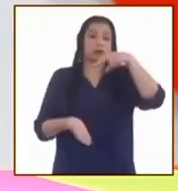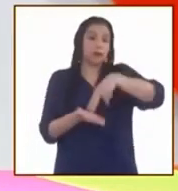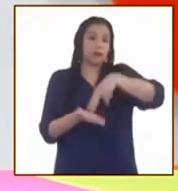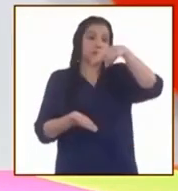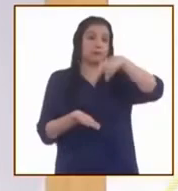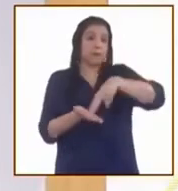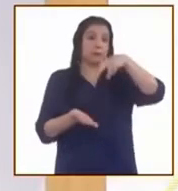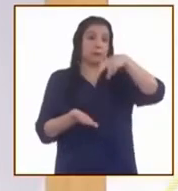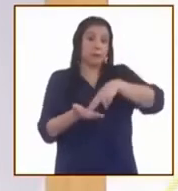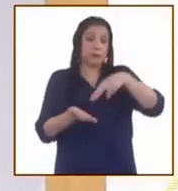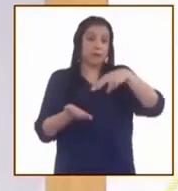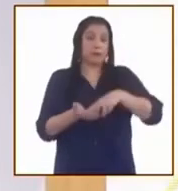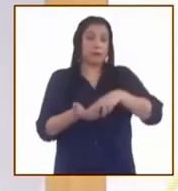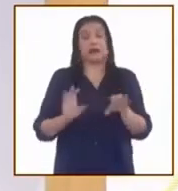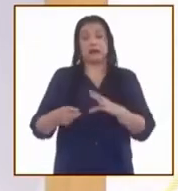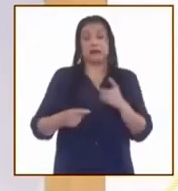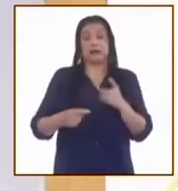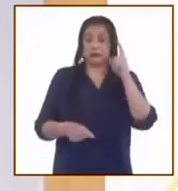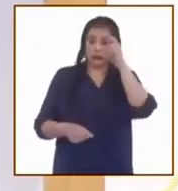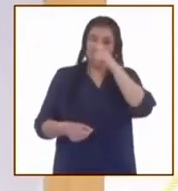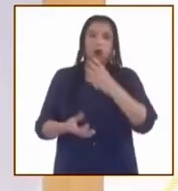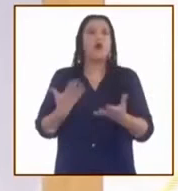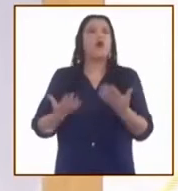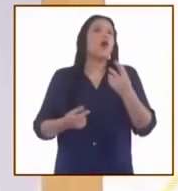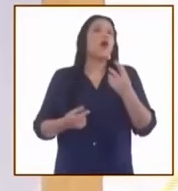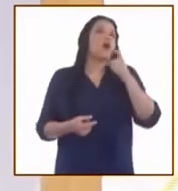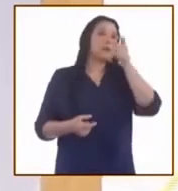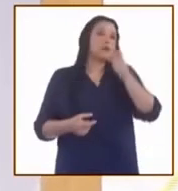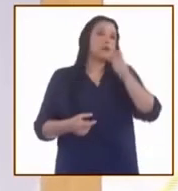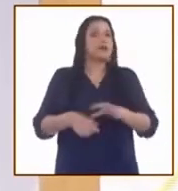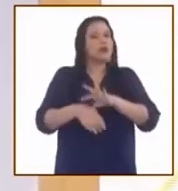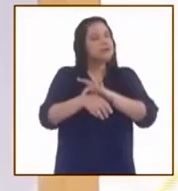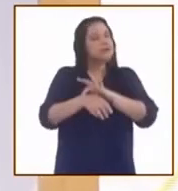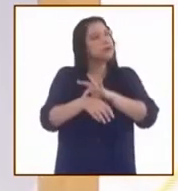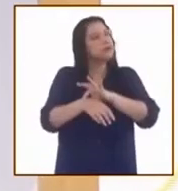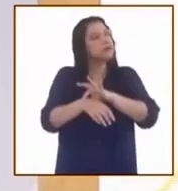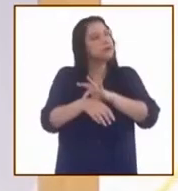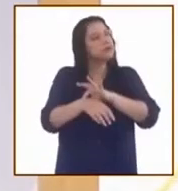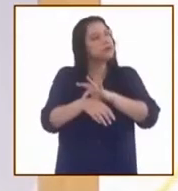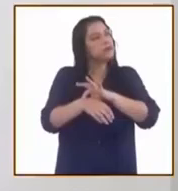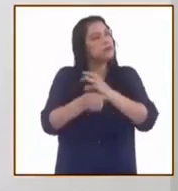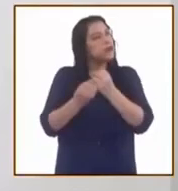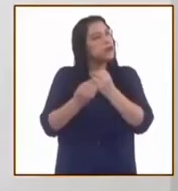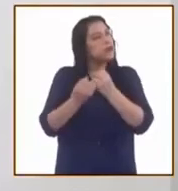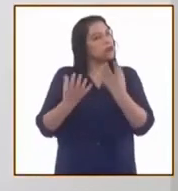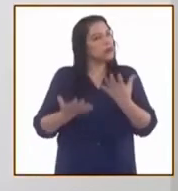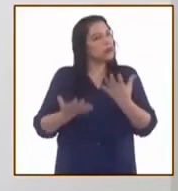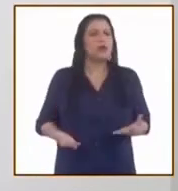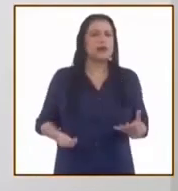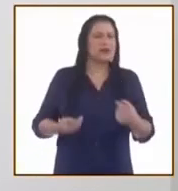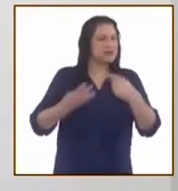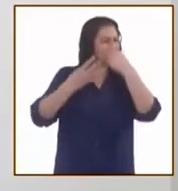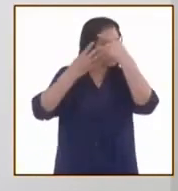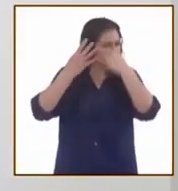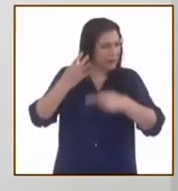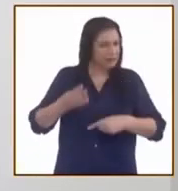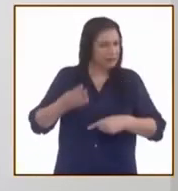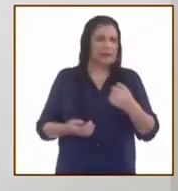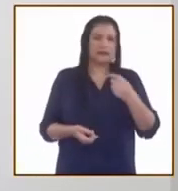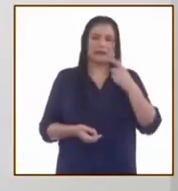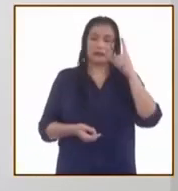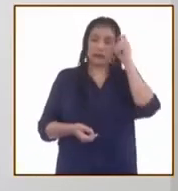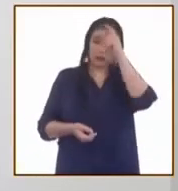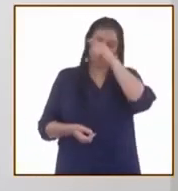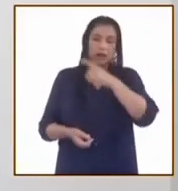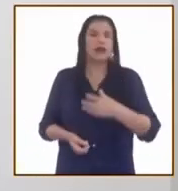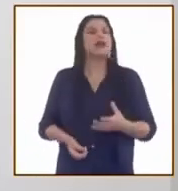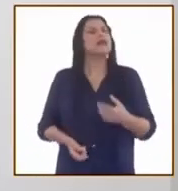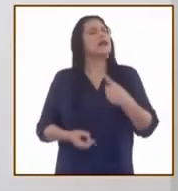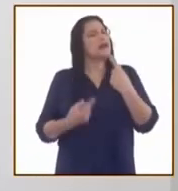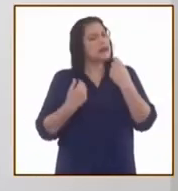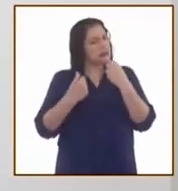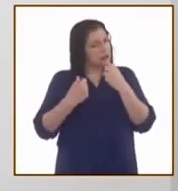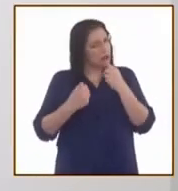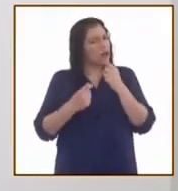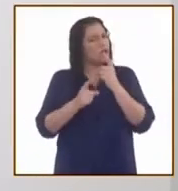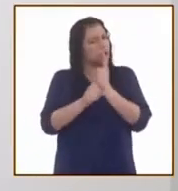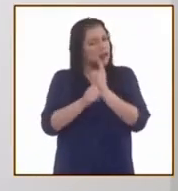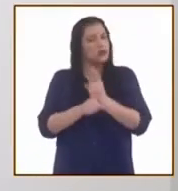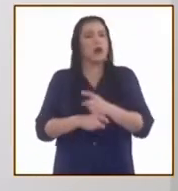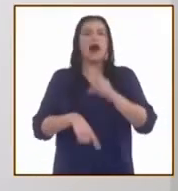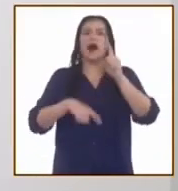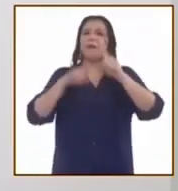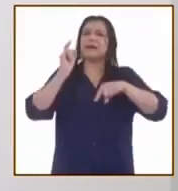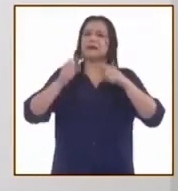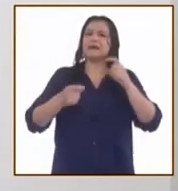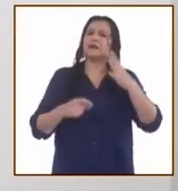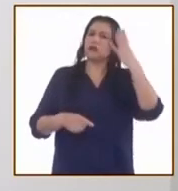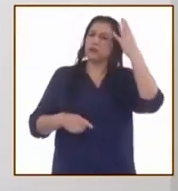cosas es complicado. O alguien que te mide el pulso para determinar los latidos del corazón. Exacto, en ocasiones se presentan dificultades